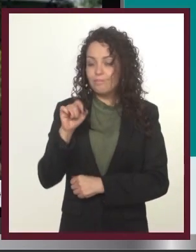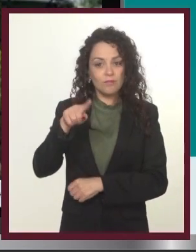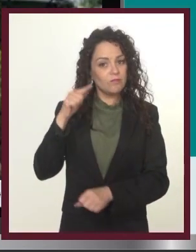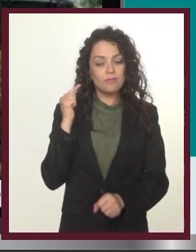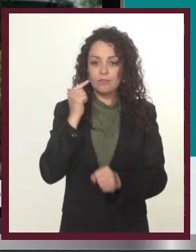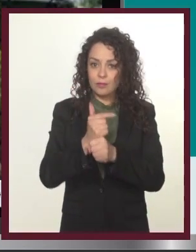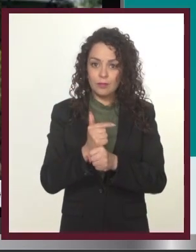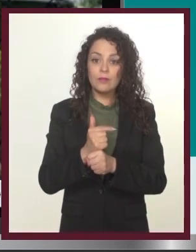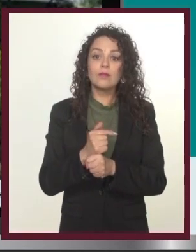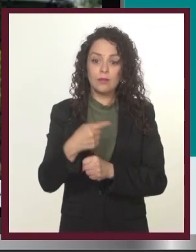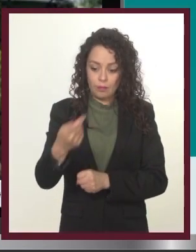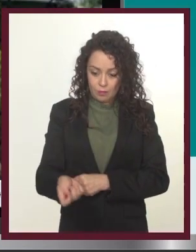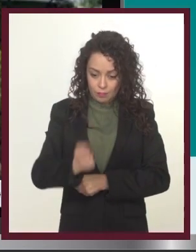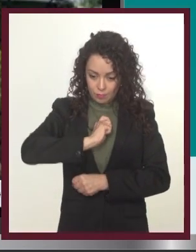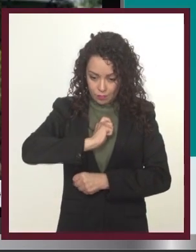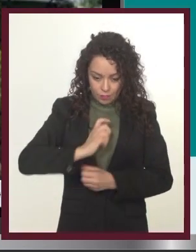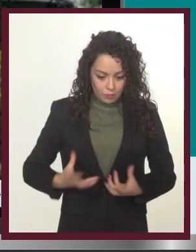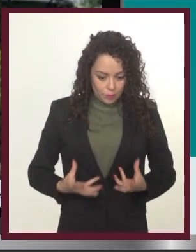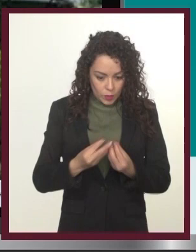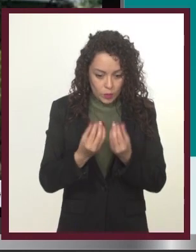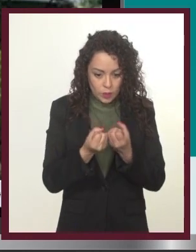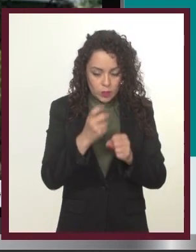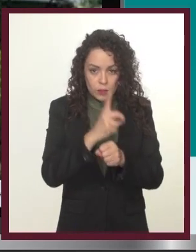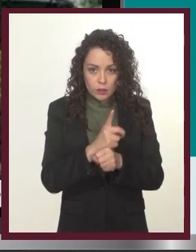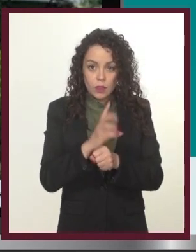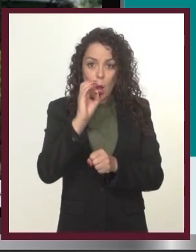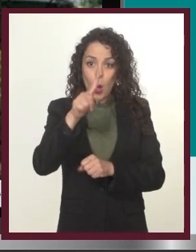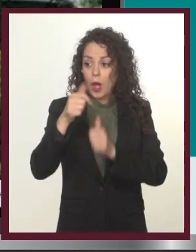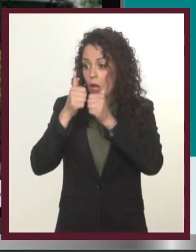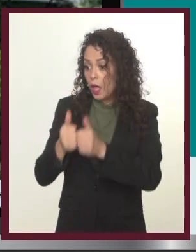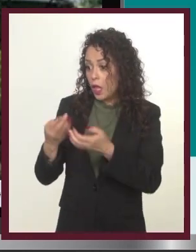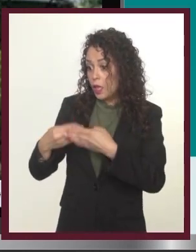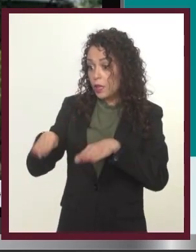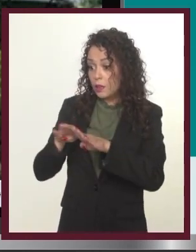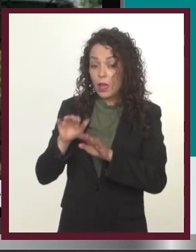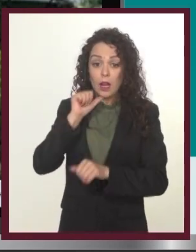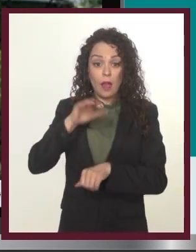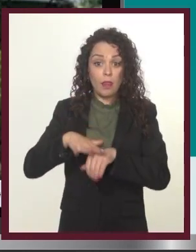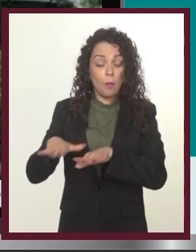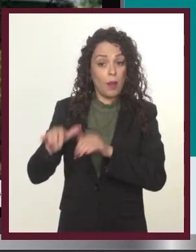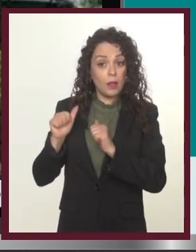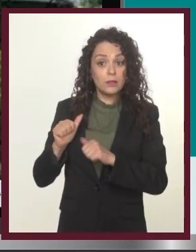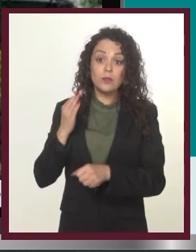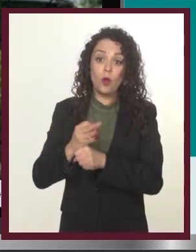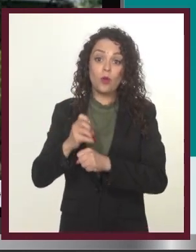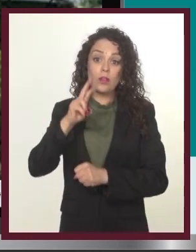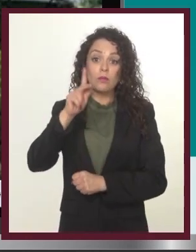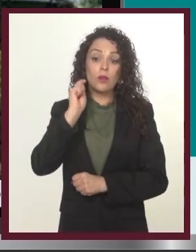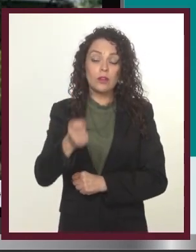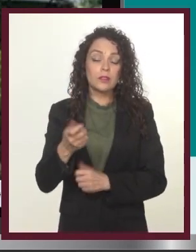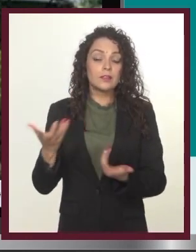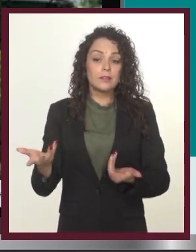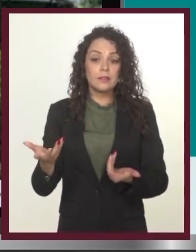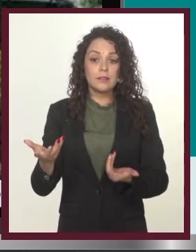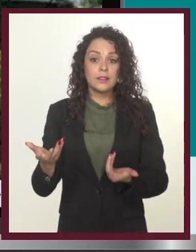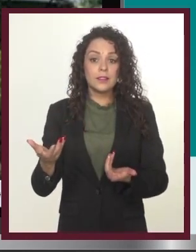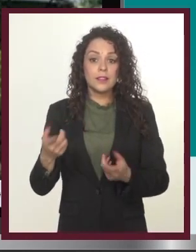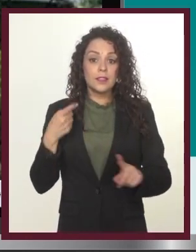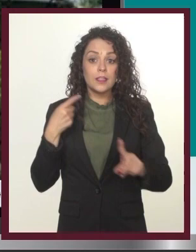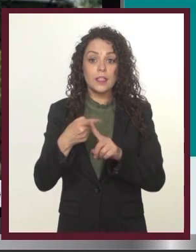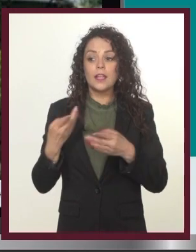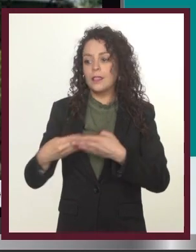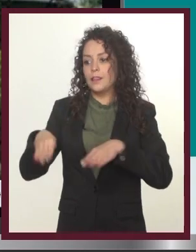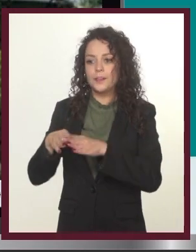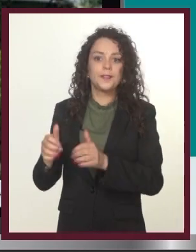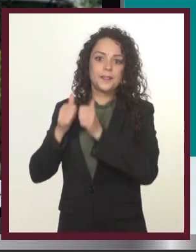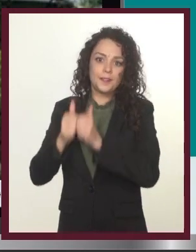donde tú te das cuenta que perteneces a una sociedad. Si estás nada más aislado en tu casa, que ahora lo hemos vivido mucho con el famoso